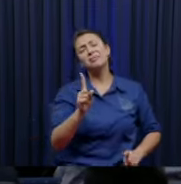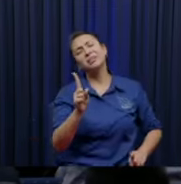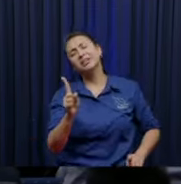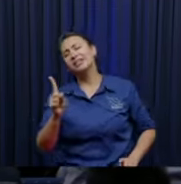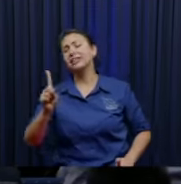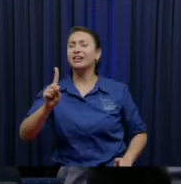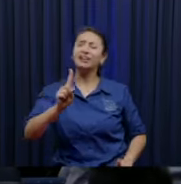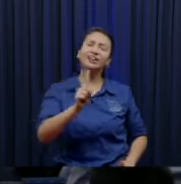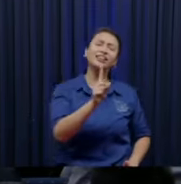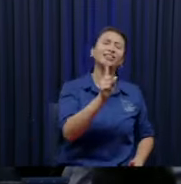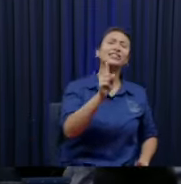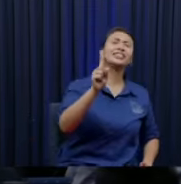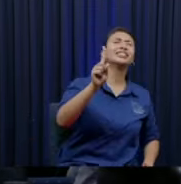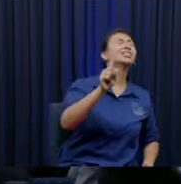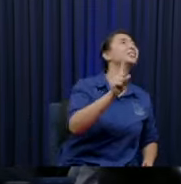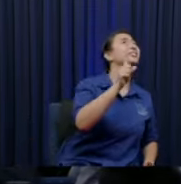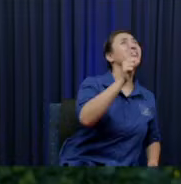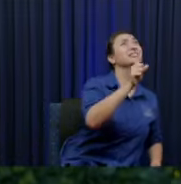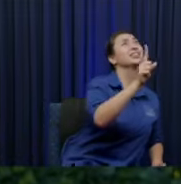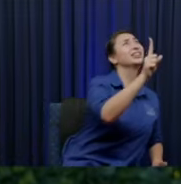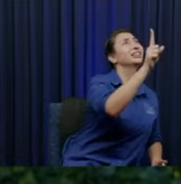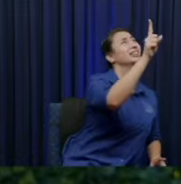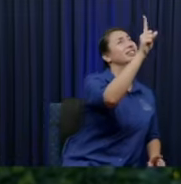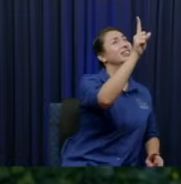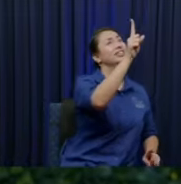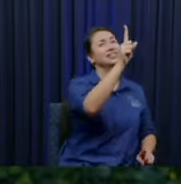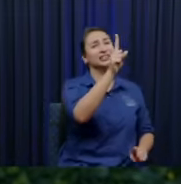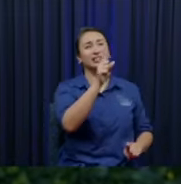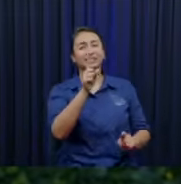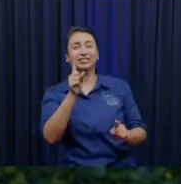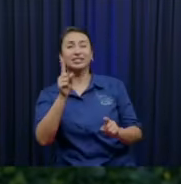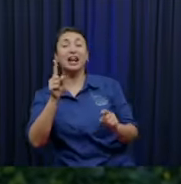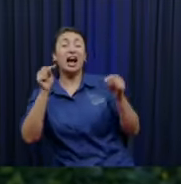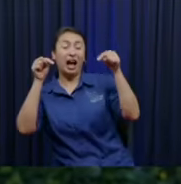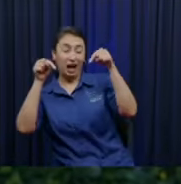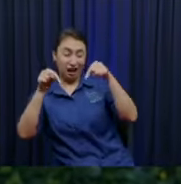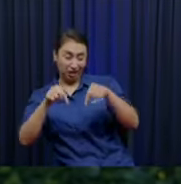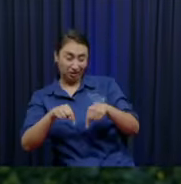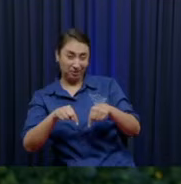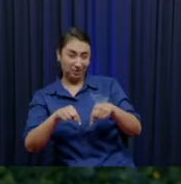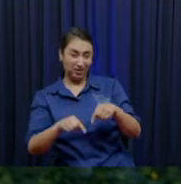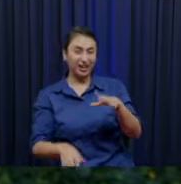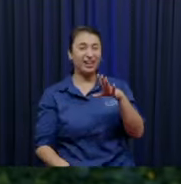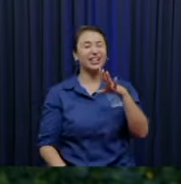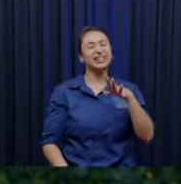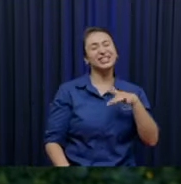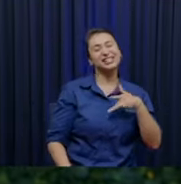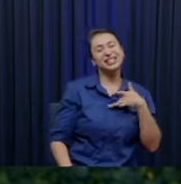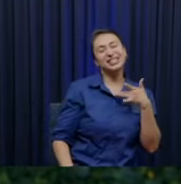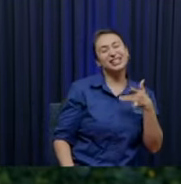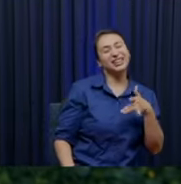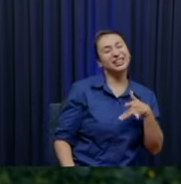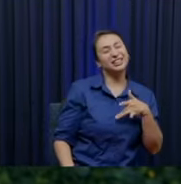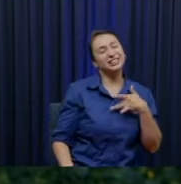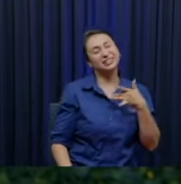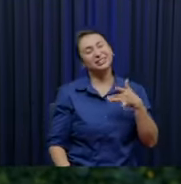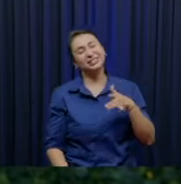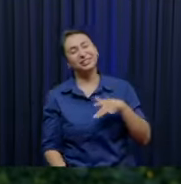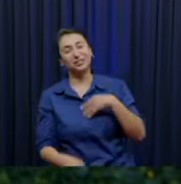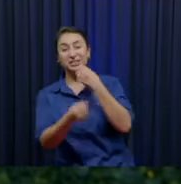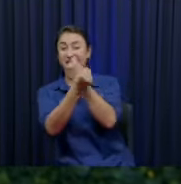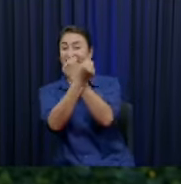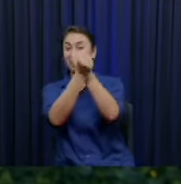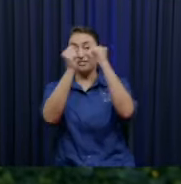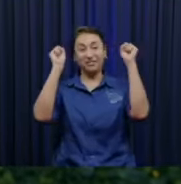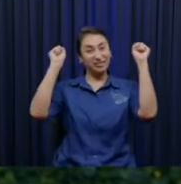por el valle del mal, sin consuelo, sin Dios y sin fe. Y empieza a evangelizar a